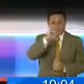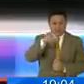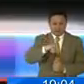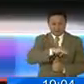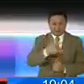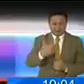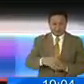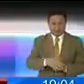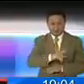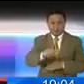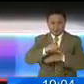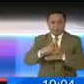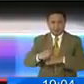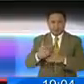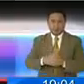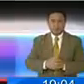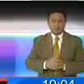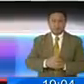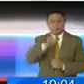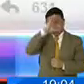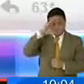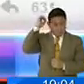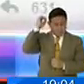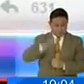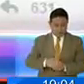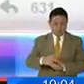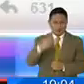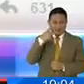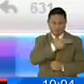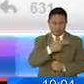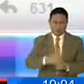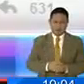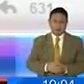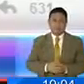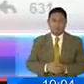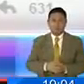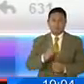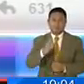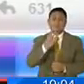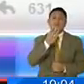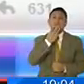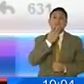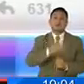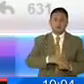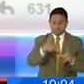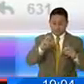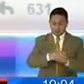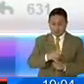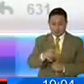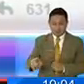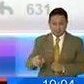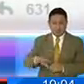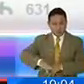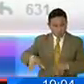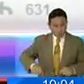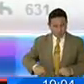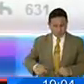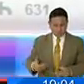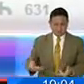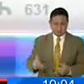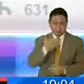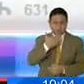suena tan auténtica como un billete de 2.50. Dalito, hablando de corrupción, es como Aníbal el caníbal, hablando